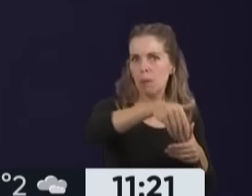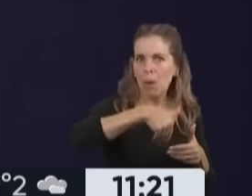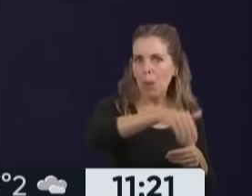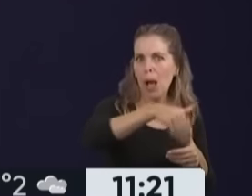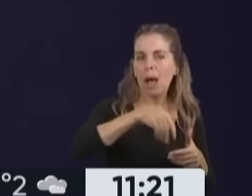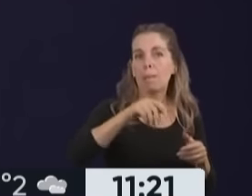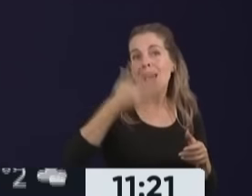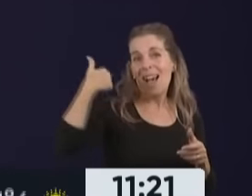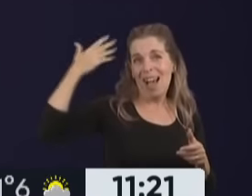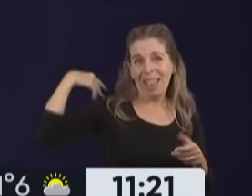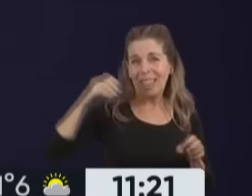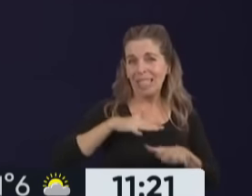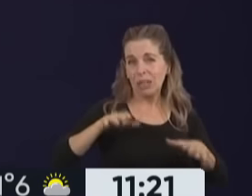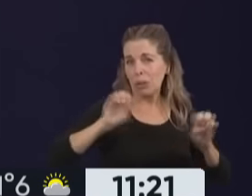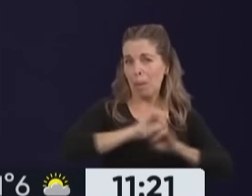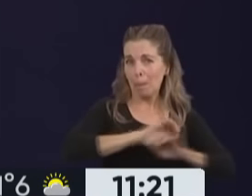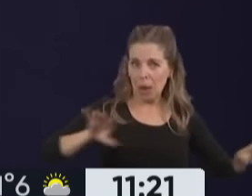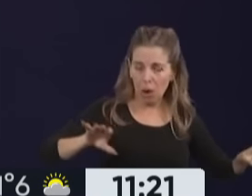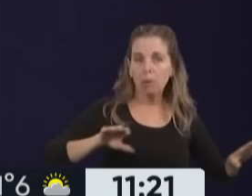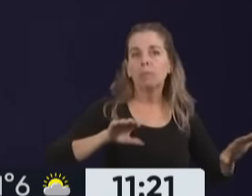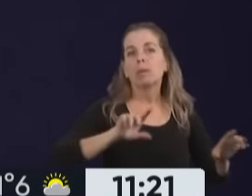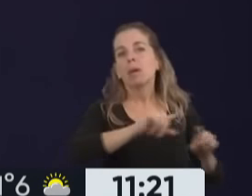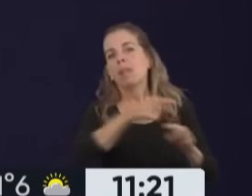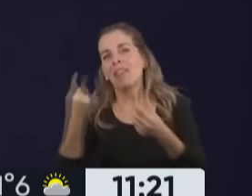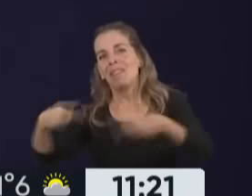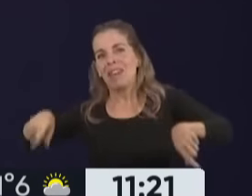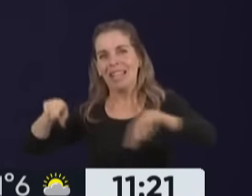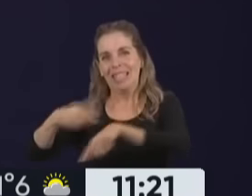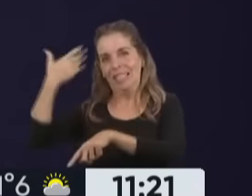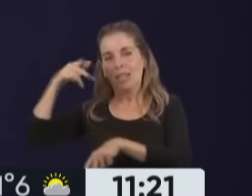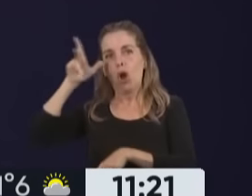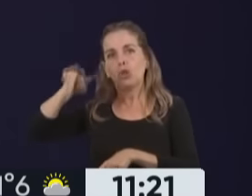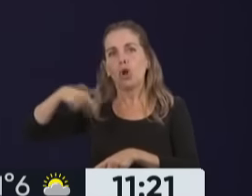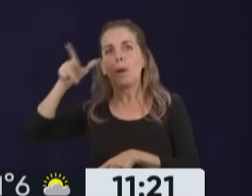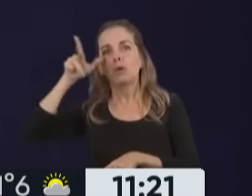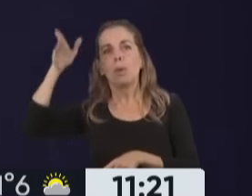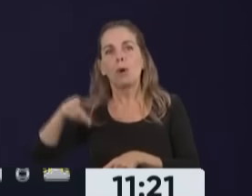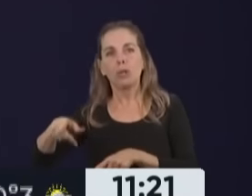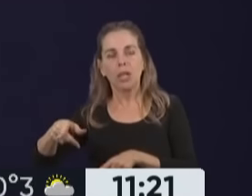cada vez peor o un escenario cada vez peor, y otra cosa es festejar un 8,8%